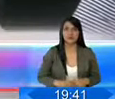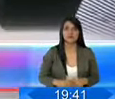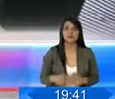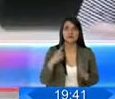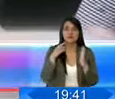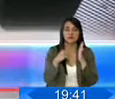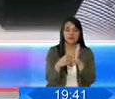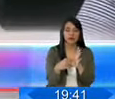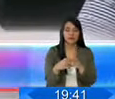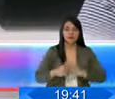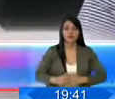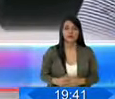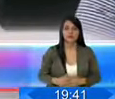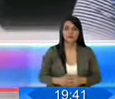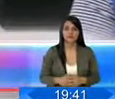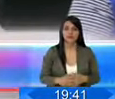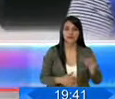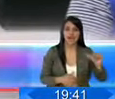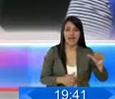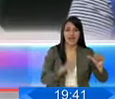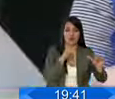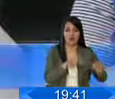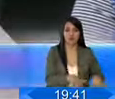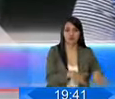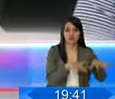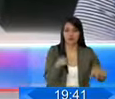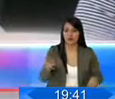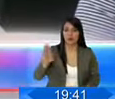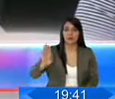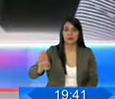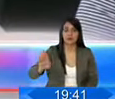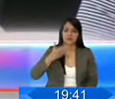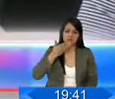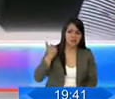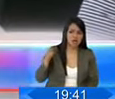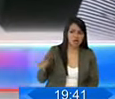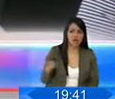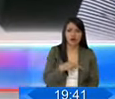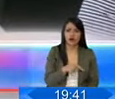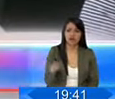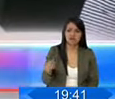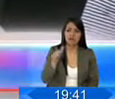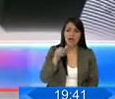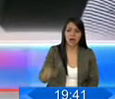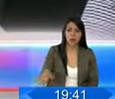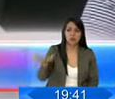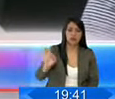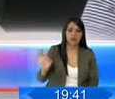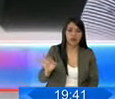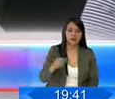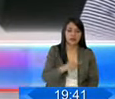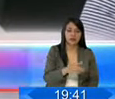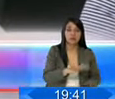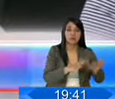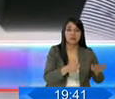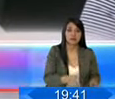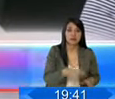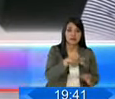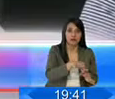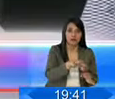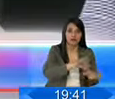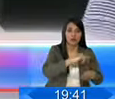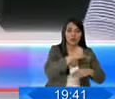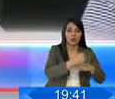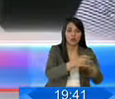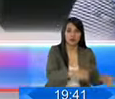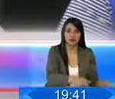ejemplo, digamos que el recinto A se ha inundado, el recinto B tiene mejores estructura, entonces las mesas de las juntas